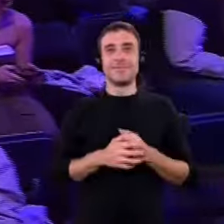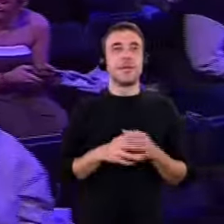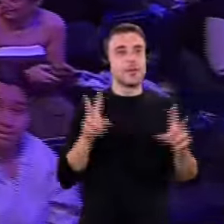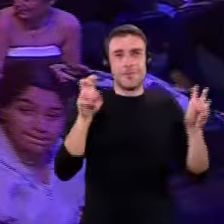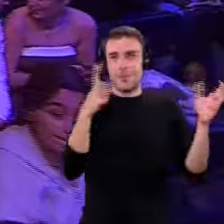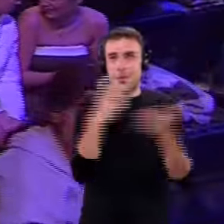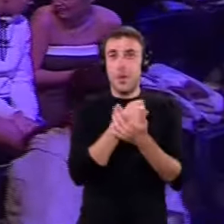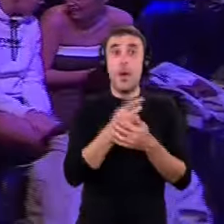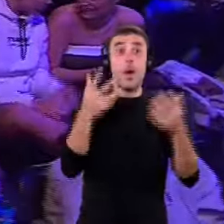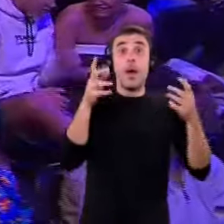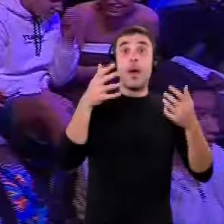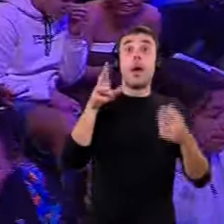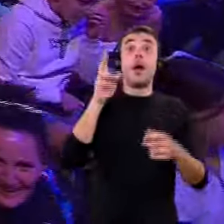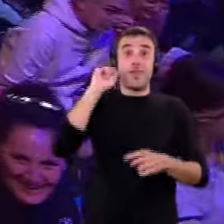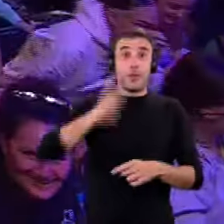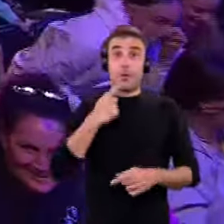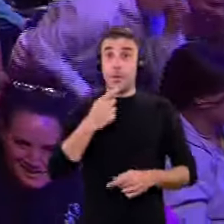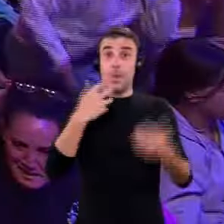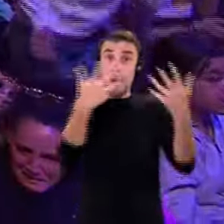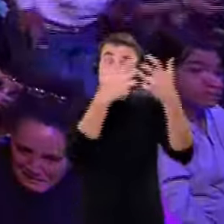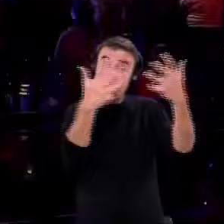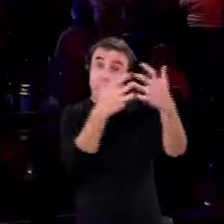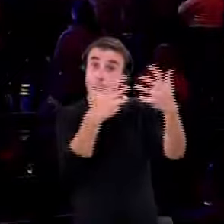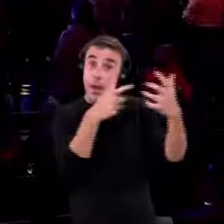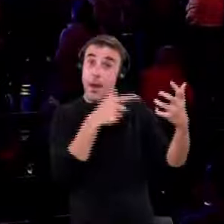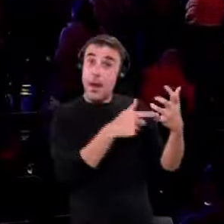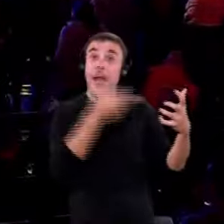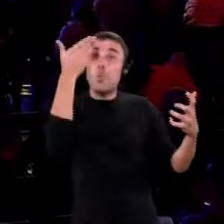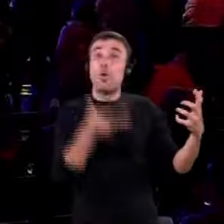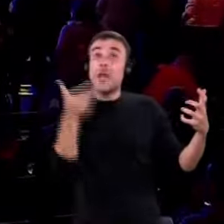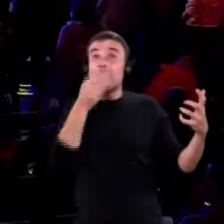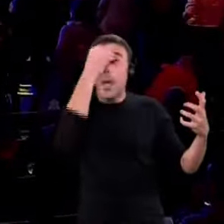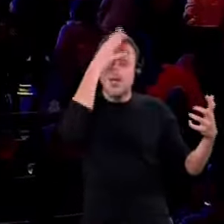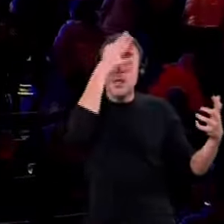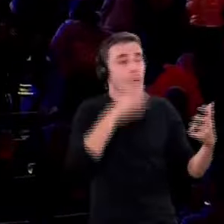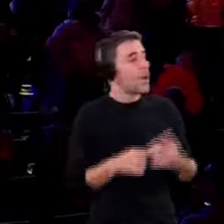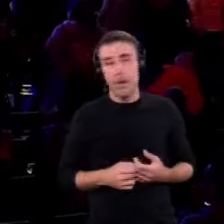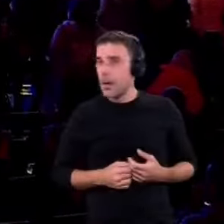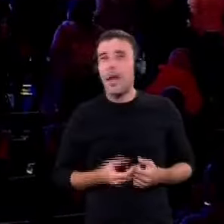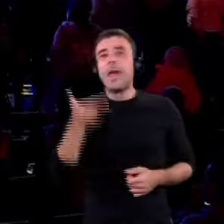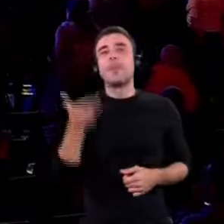La letra de la murga en esencia no es inteligencia,